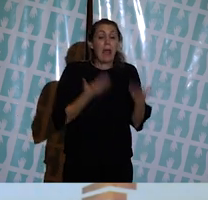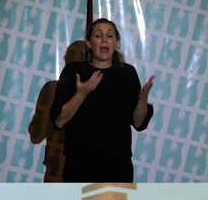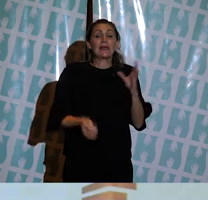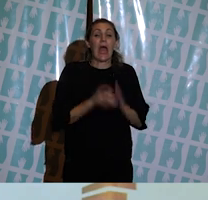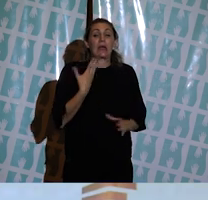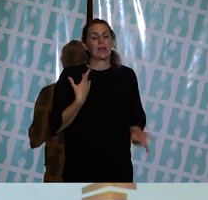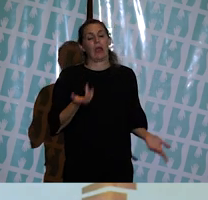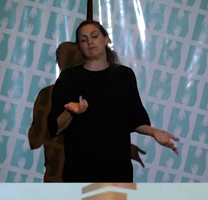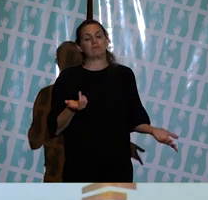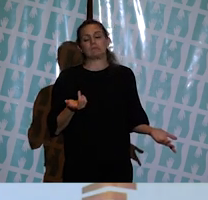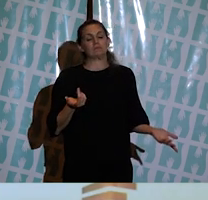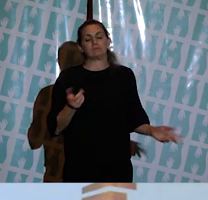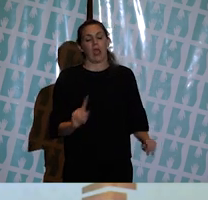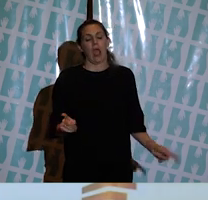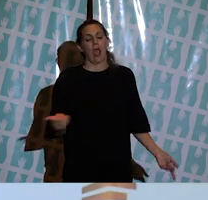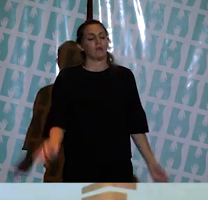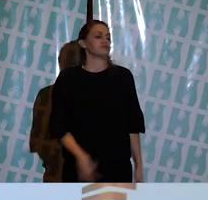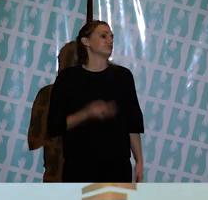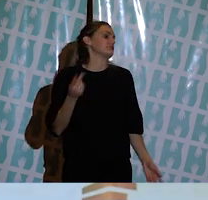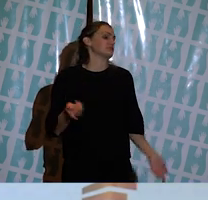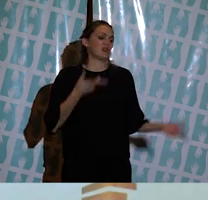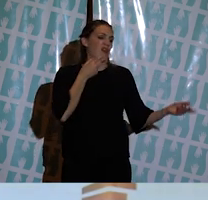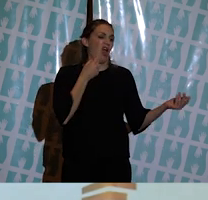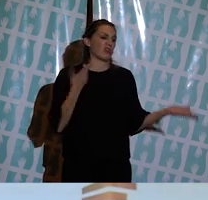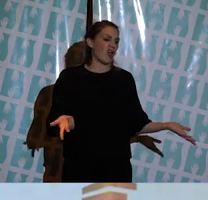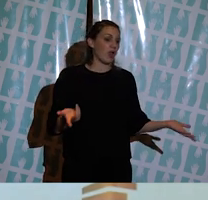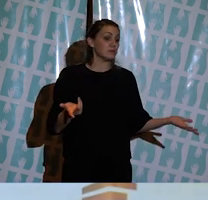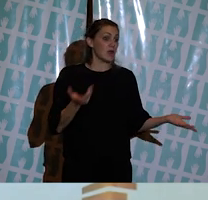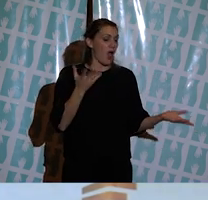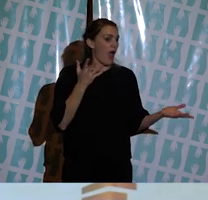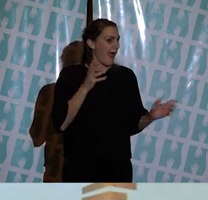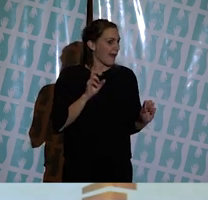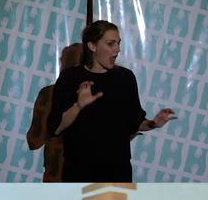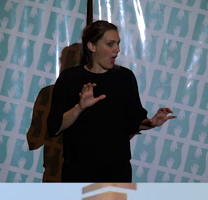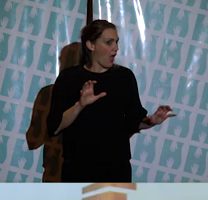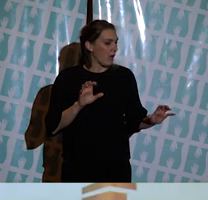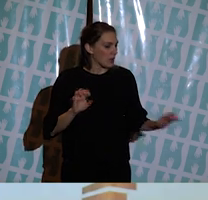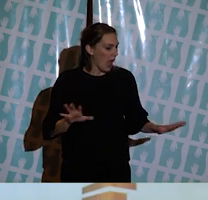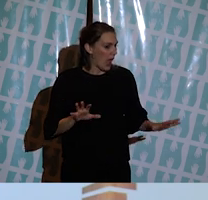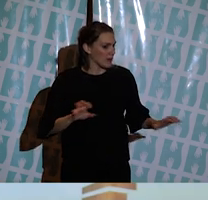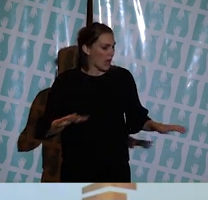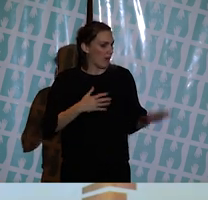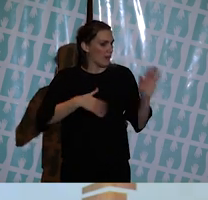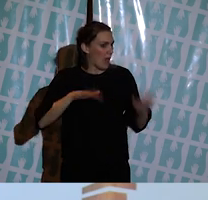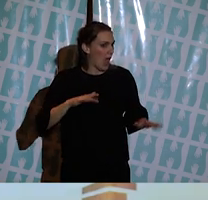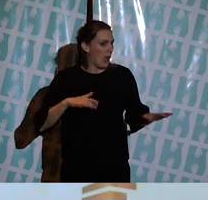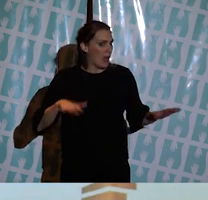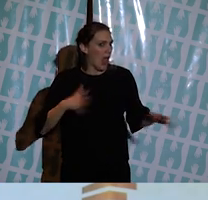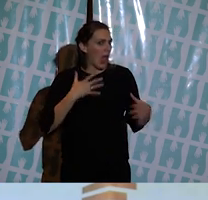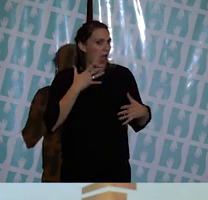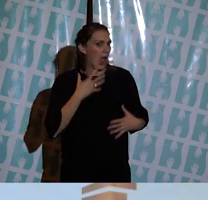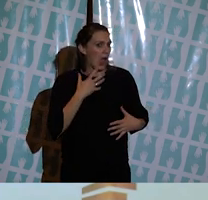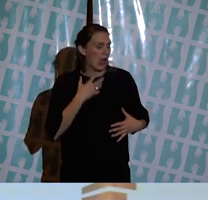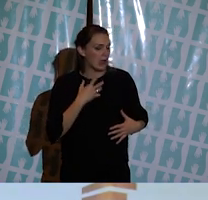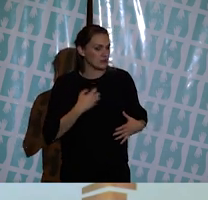nada, probablemente se agrave la depresión. Pero también es una enfermedad del cerebro que se hereda y